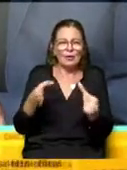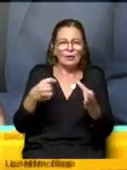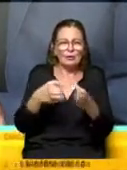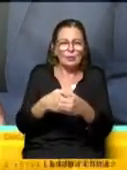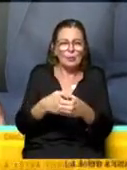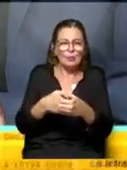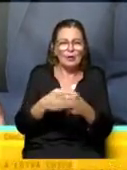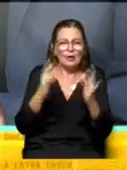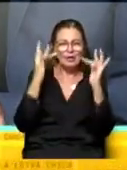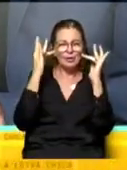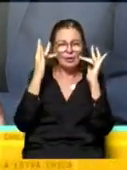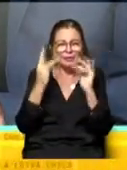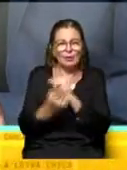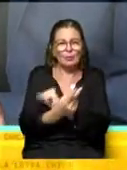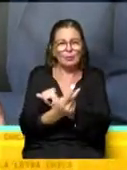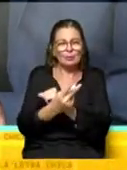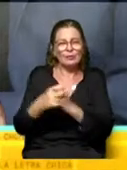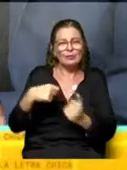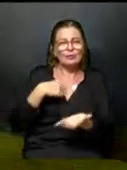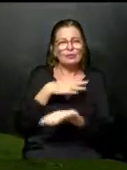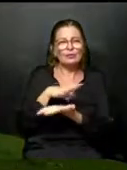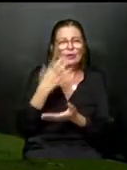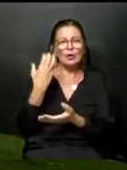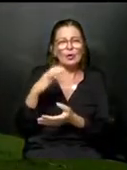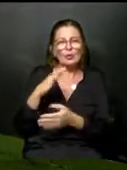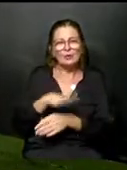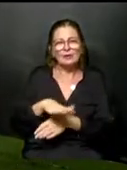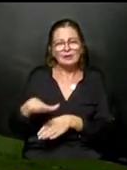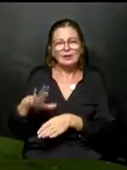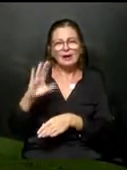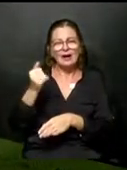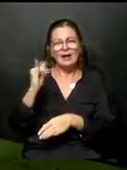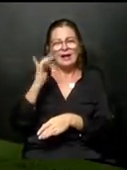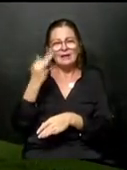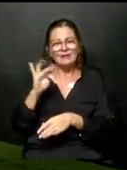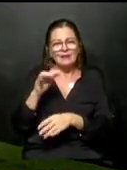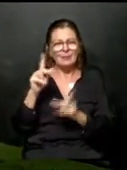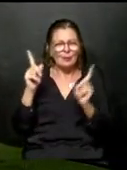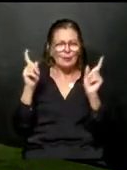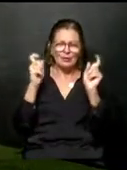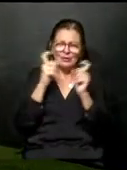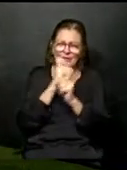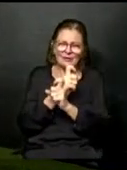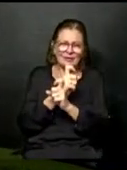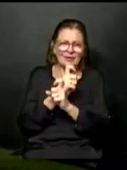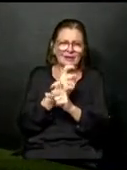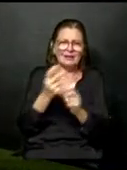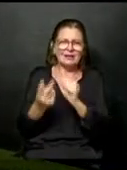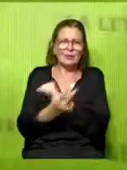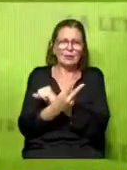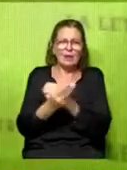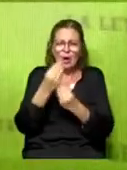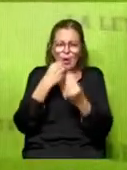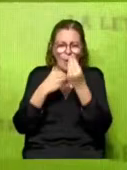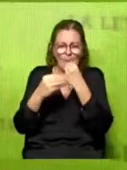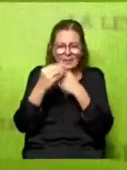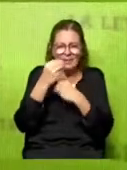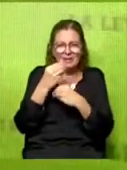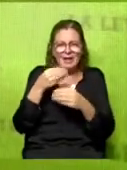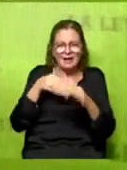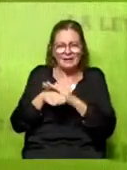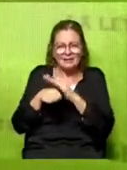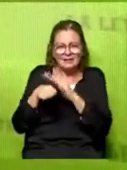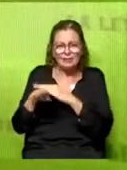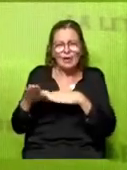territoriales de educación, de protección social, club de niños, CAIF, donde hay dificultades en seguridad alimentaria, en acceso a